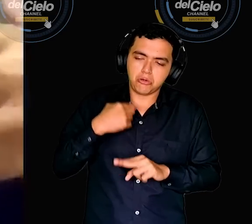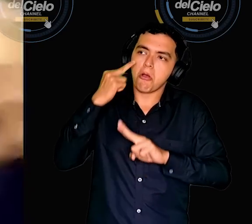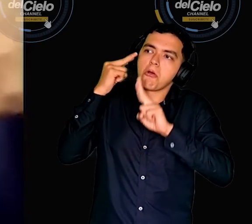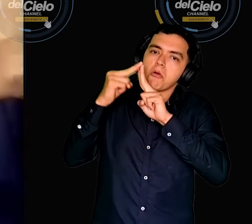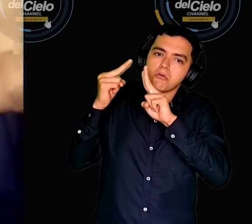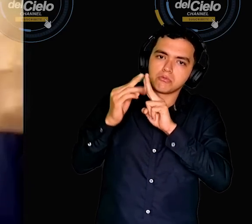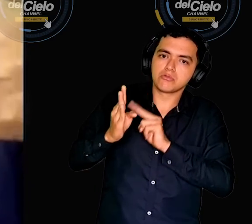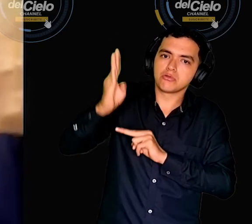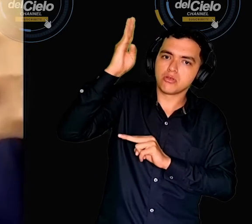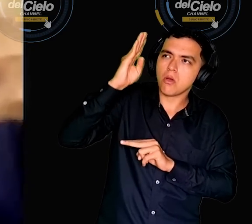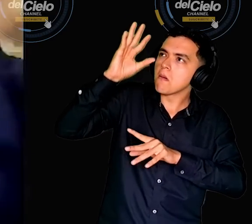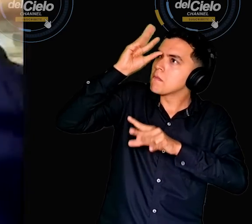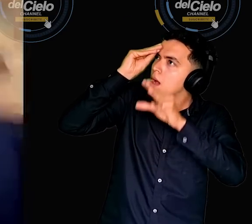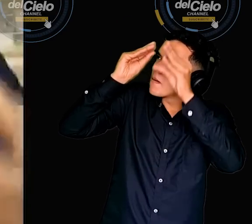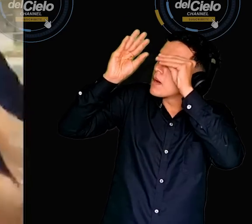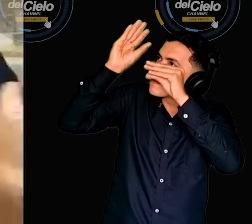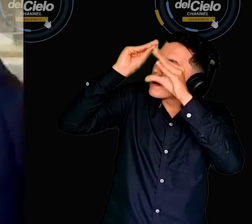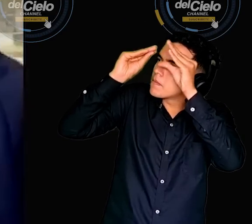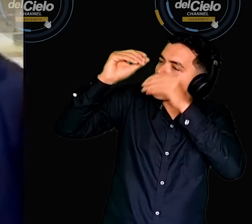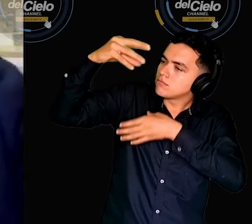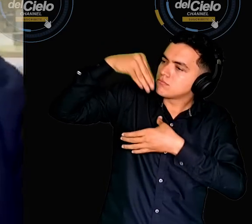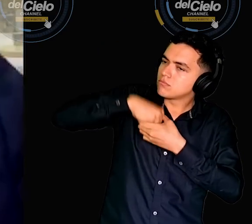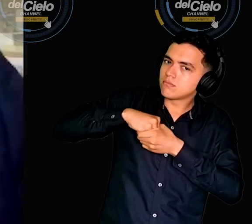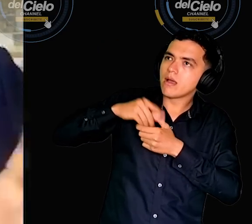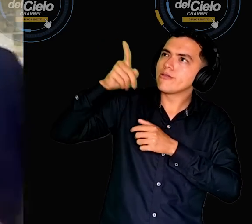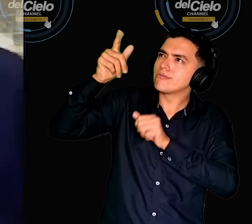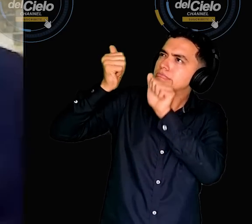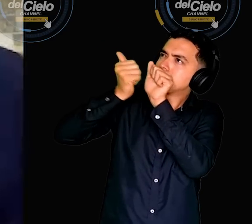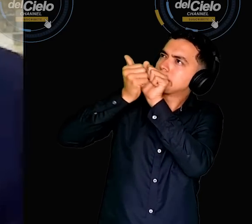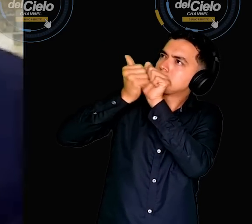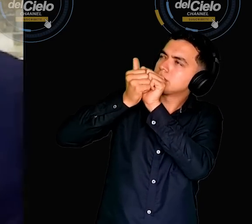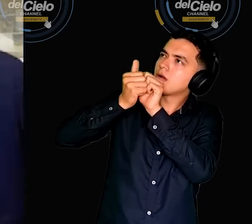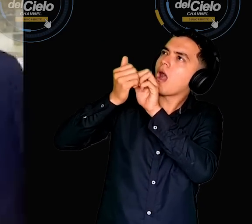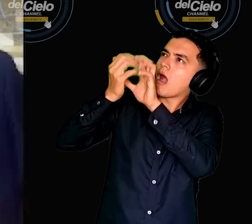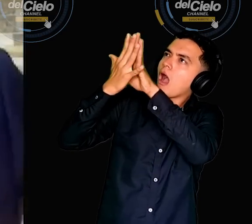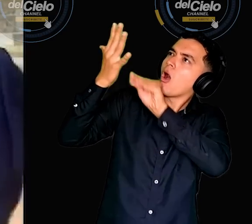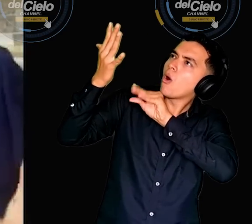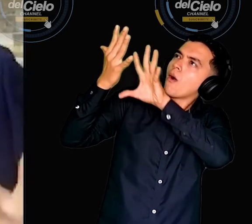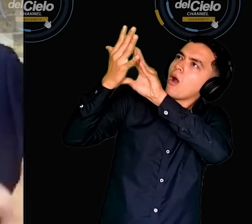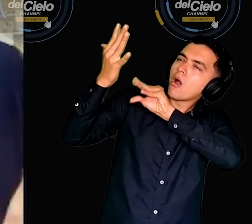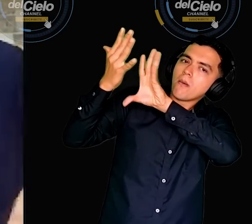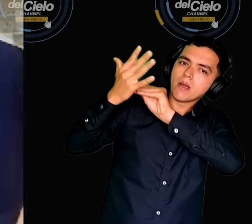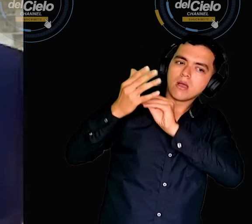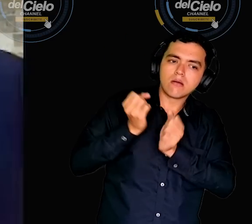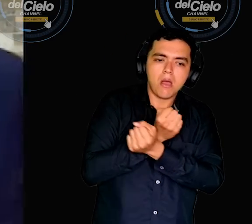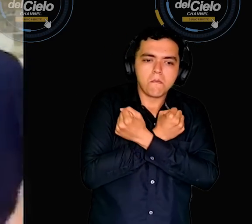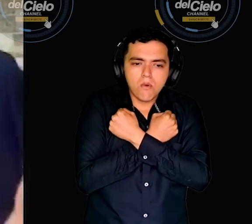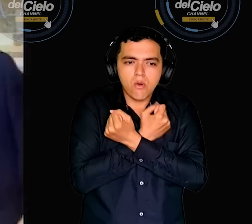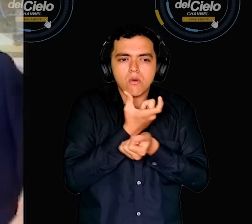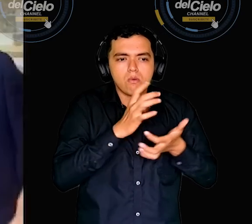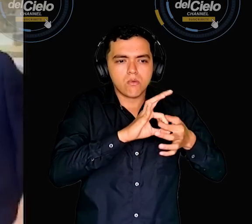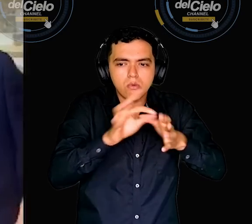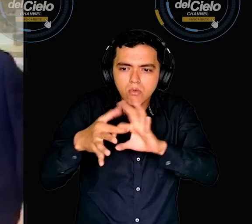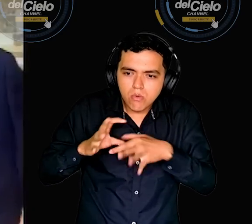responsabilidad personal, y yo creo firmemente, muy grandemente, en que cada persona debe aprender a